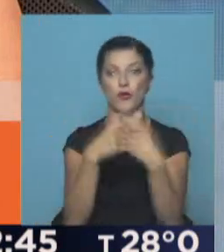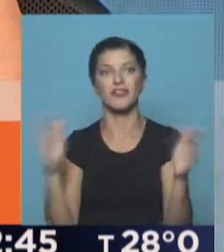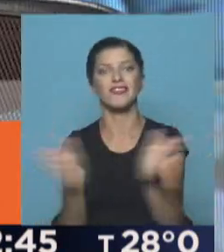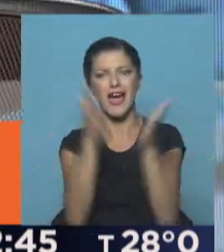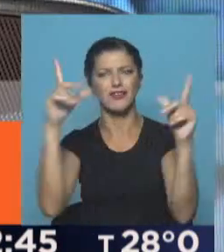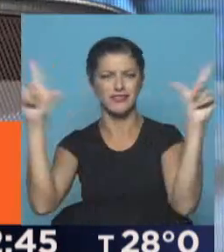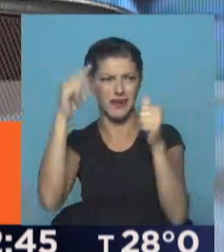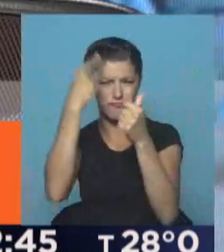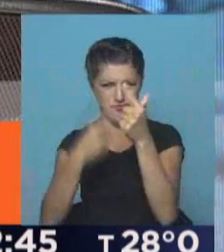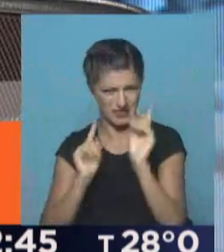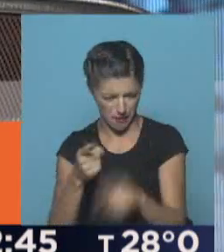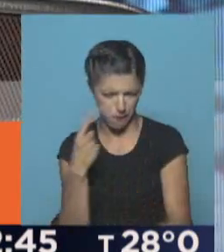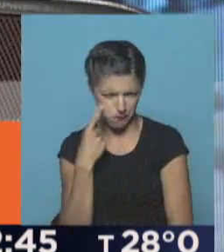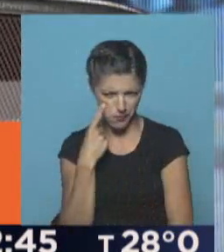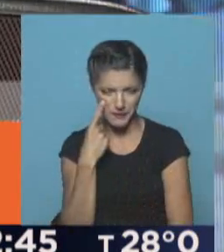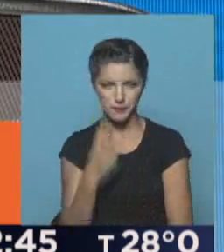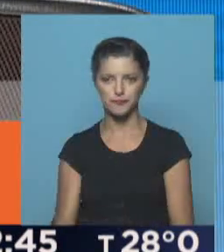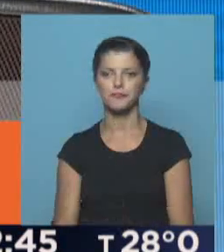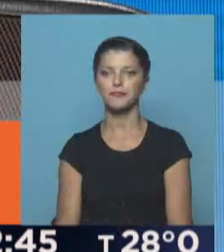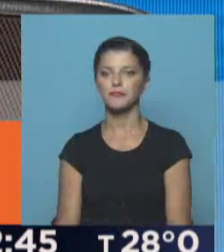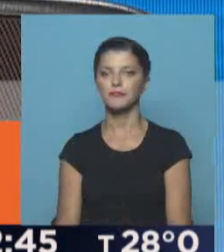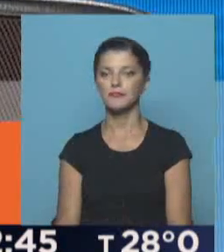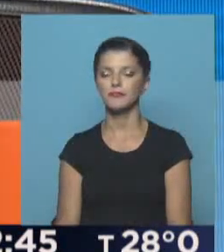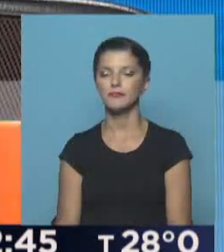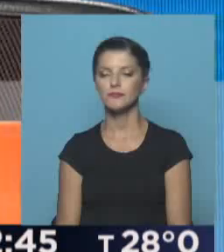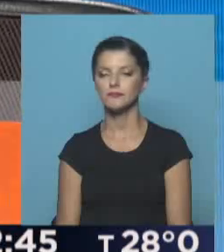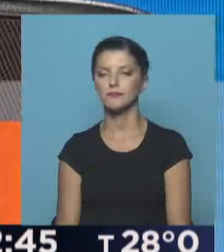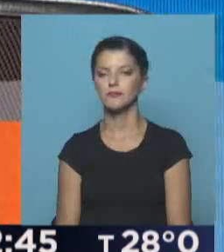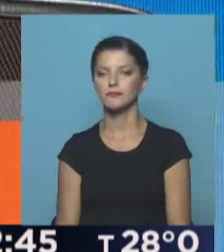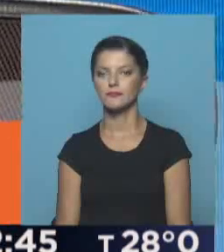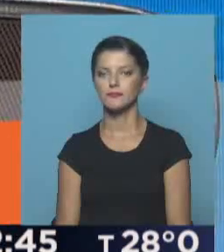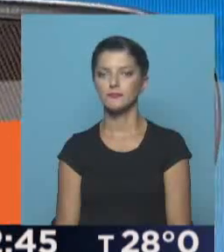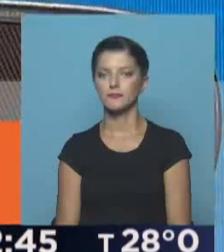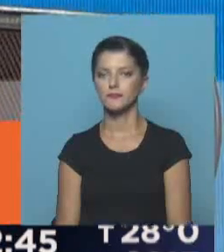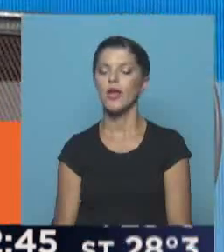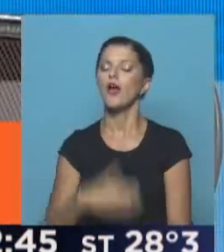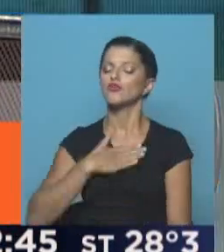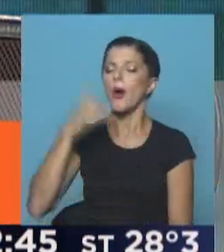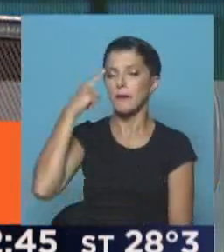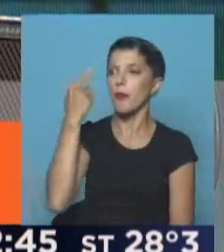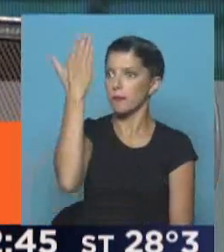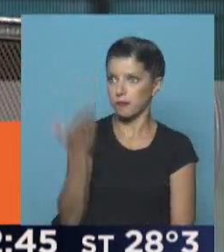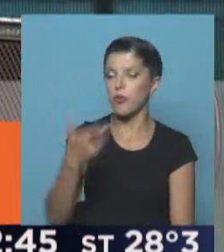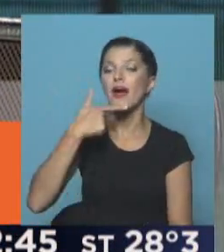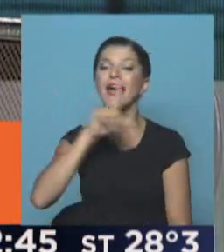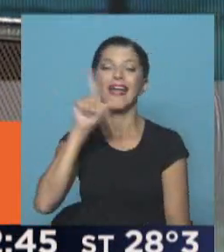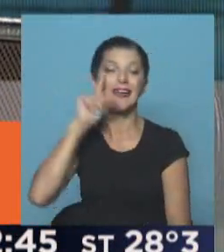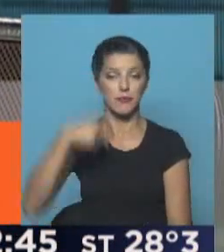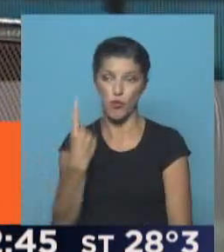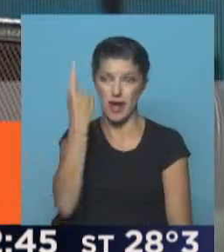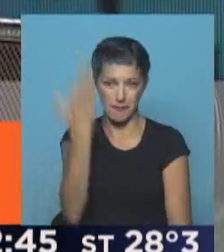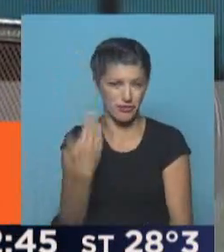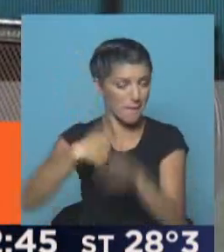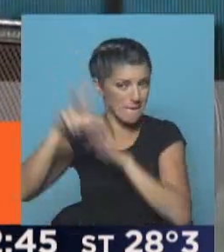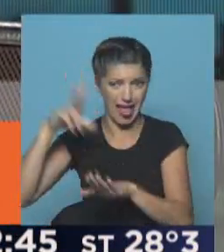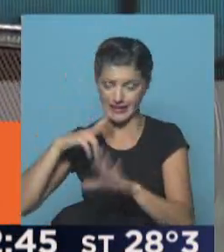¿no? Ahora, hablábamos de la figura de Slim como uno de los hombres más ricos del mundo,